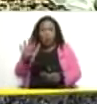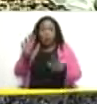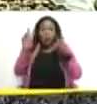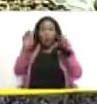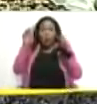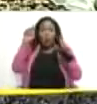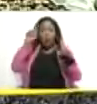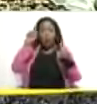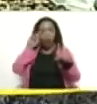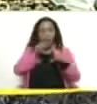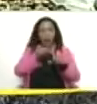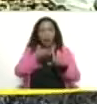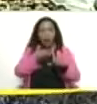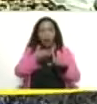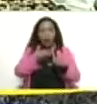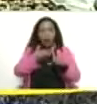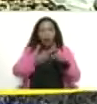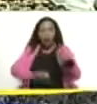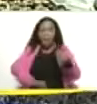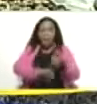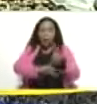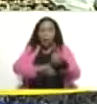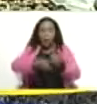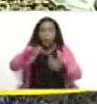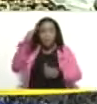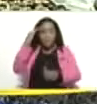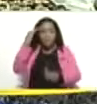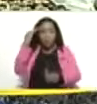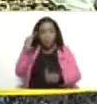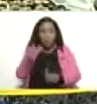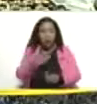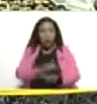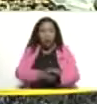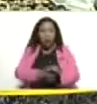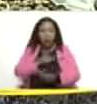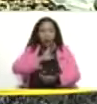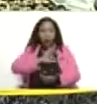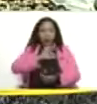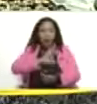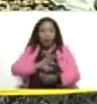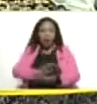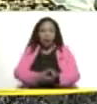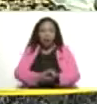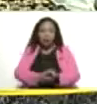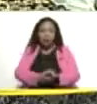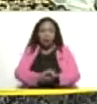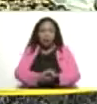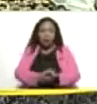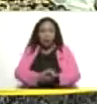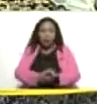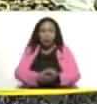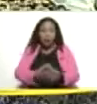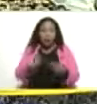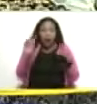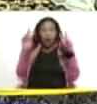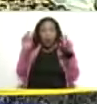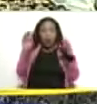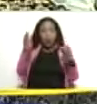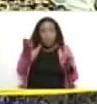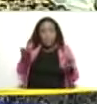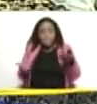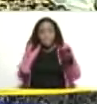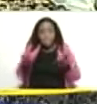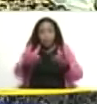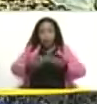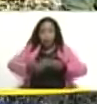perspectivas, sobre fortalecimiento militar, fortalecimiento social y buscar nuevos equilibrios de